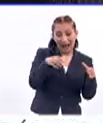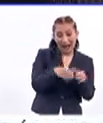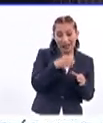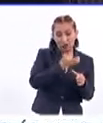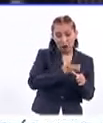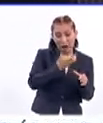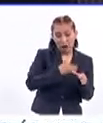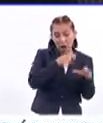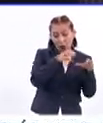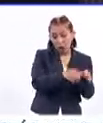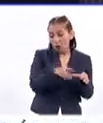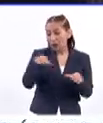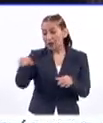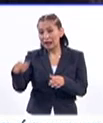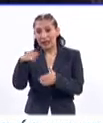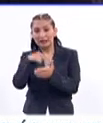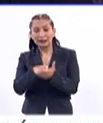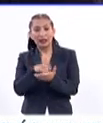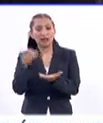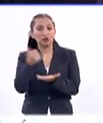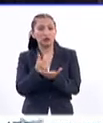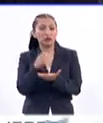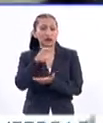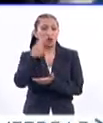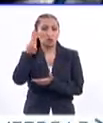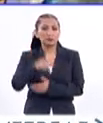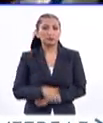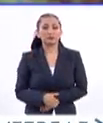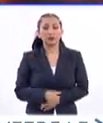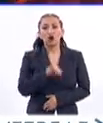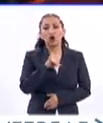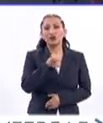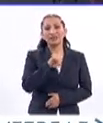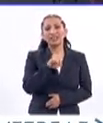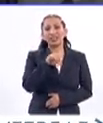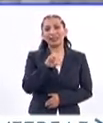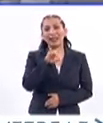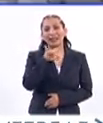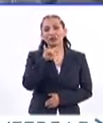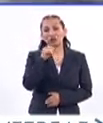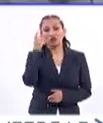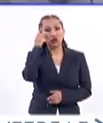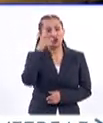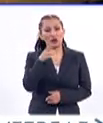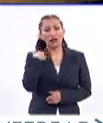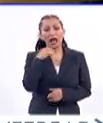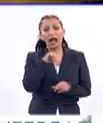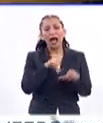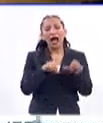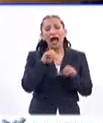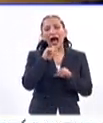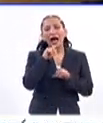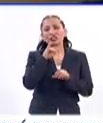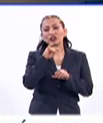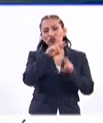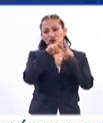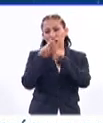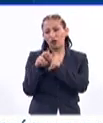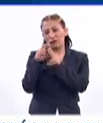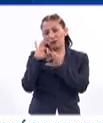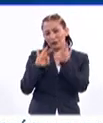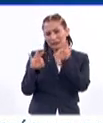el Zócalo y las islas de Ciudad Universitaria. José de Jesús González es doctor en astrofísica. Su trabajo se